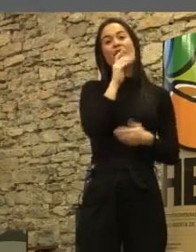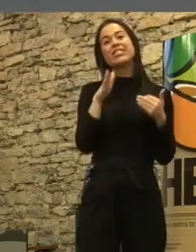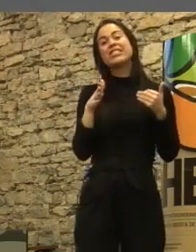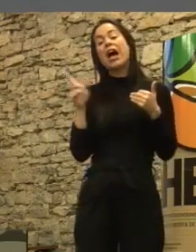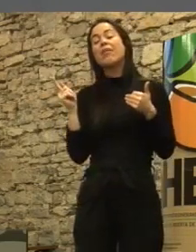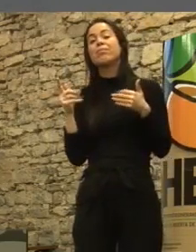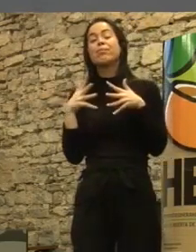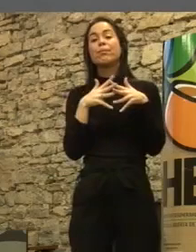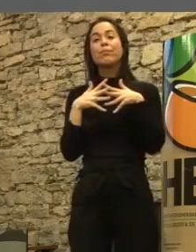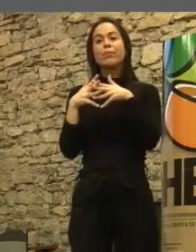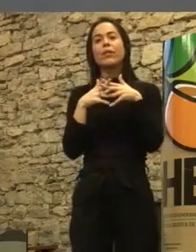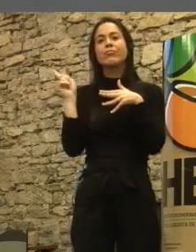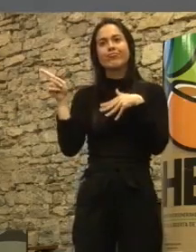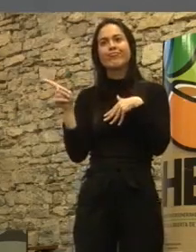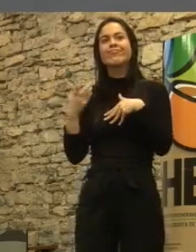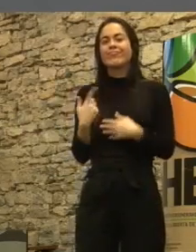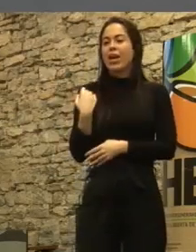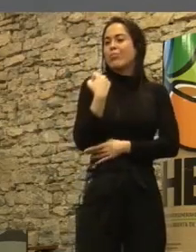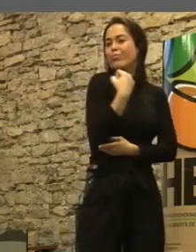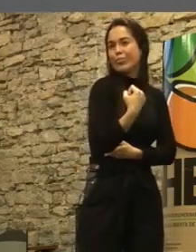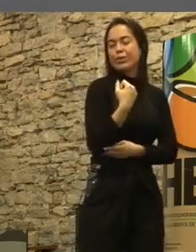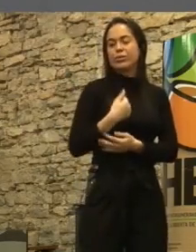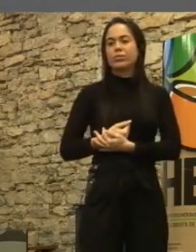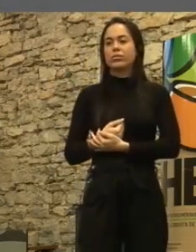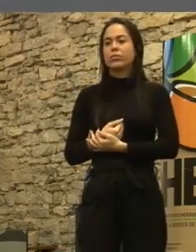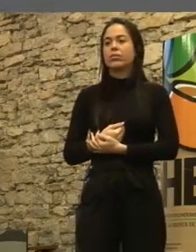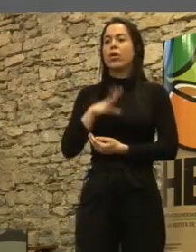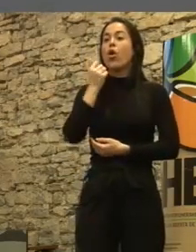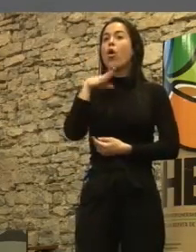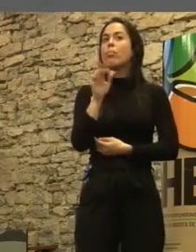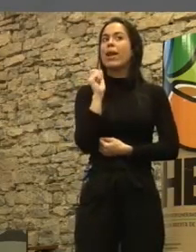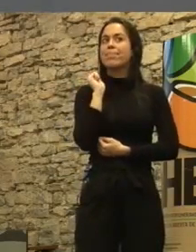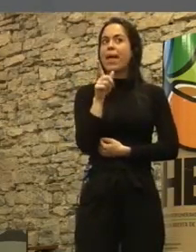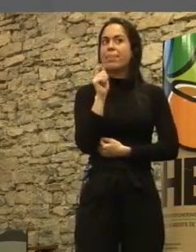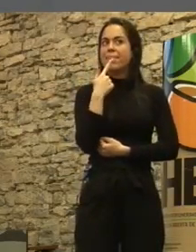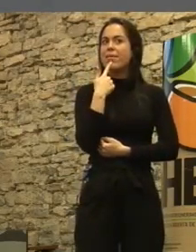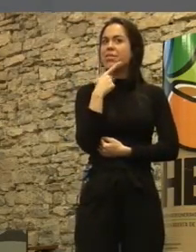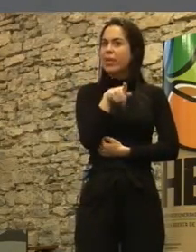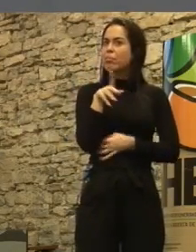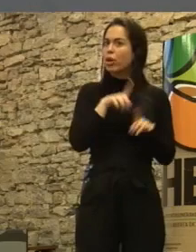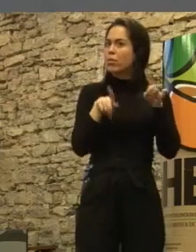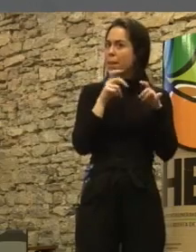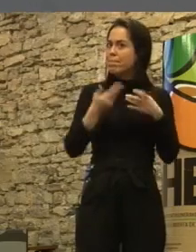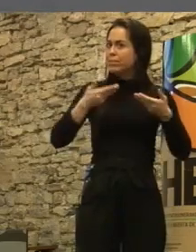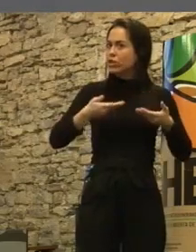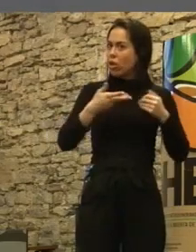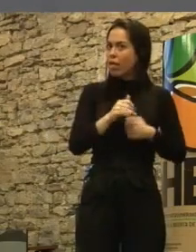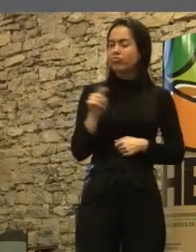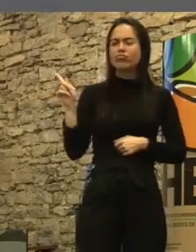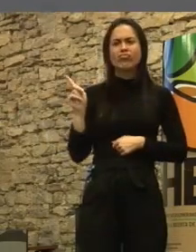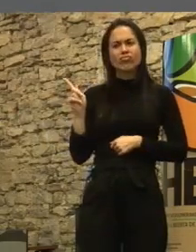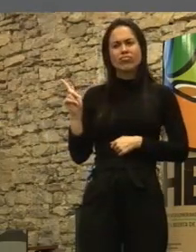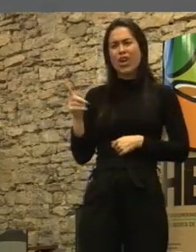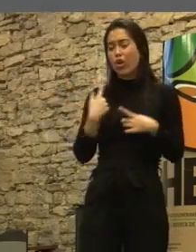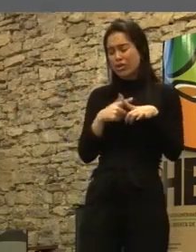influyente, es su madrina, porque Oprah siempre dice que ella también tiene problemas de peso, a pesar de todo, y hacen cosas maravillosas también